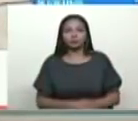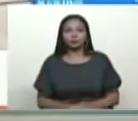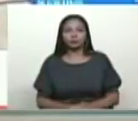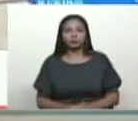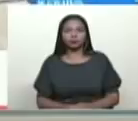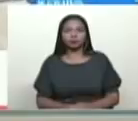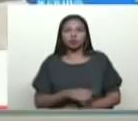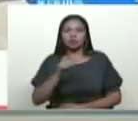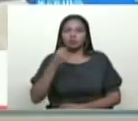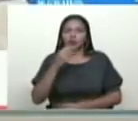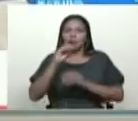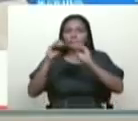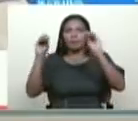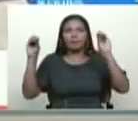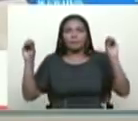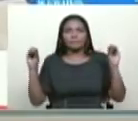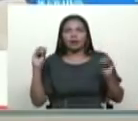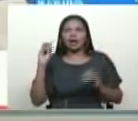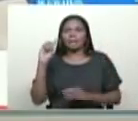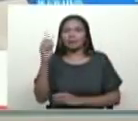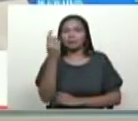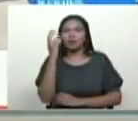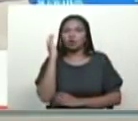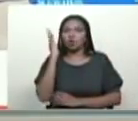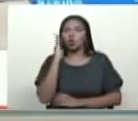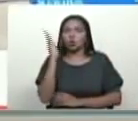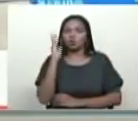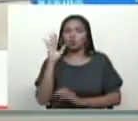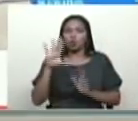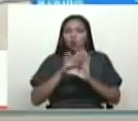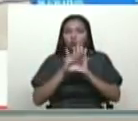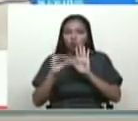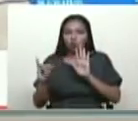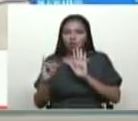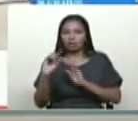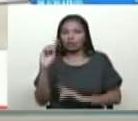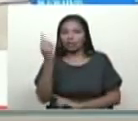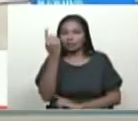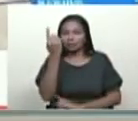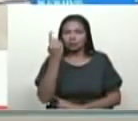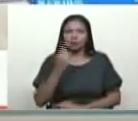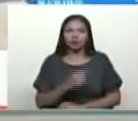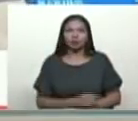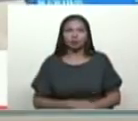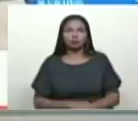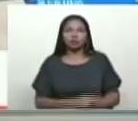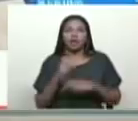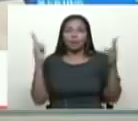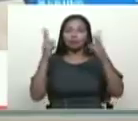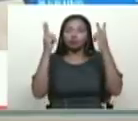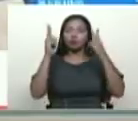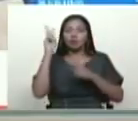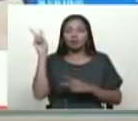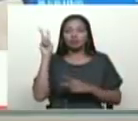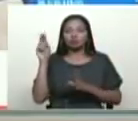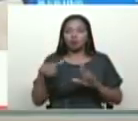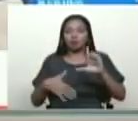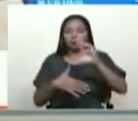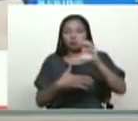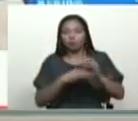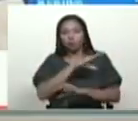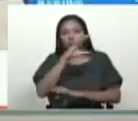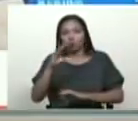1811, cuando se convoca el Congreso, el primer Congreso Constituyente de la historia de Venezuela y de América Latina y el